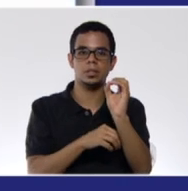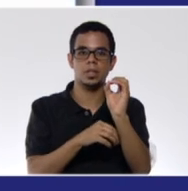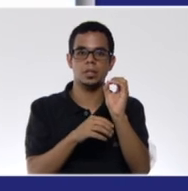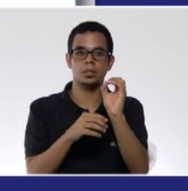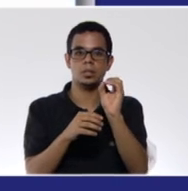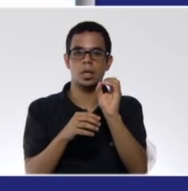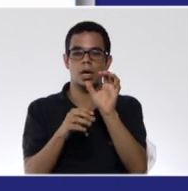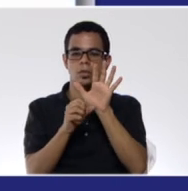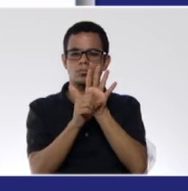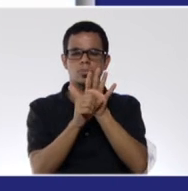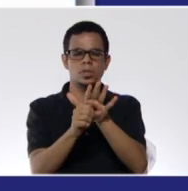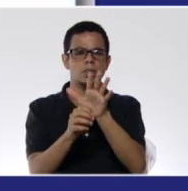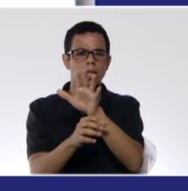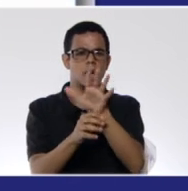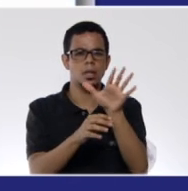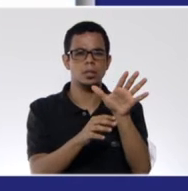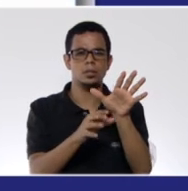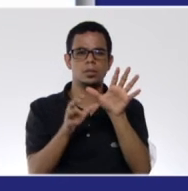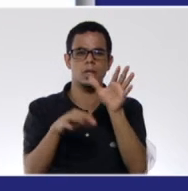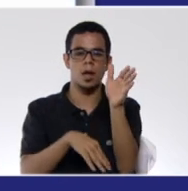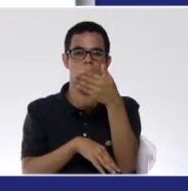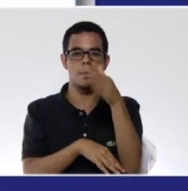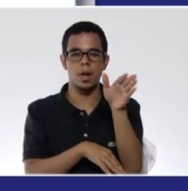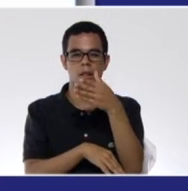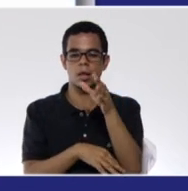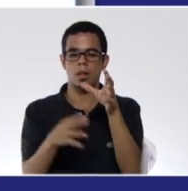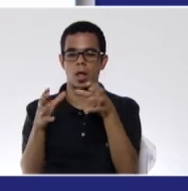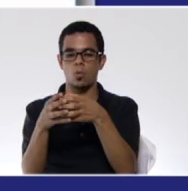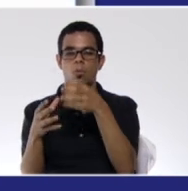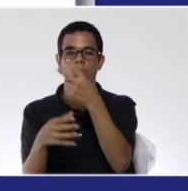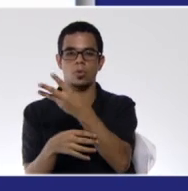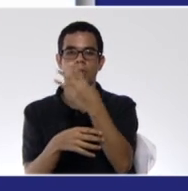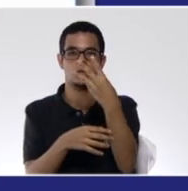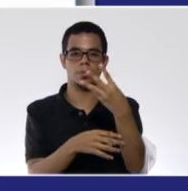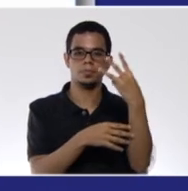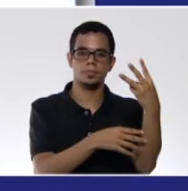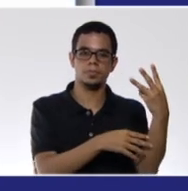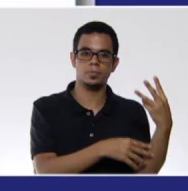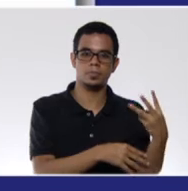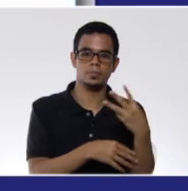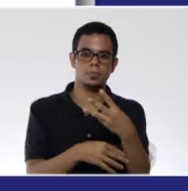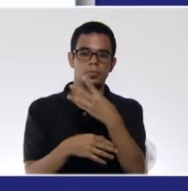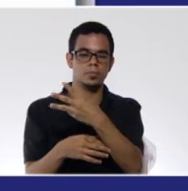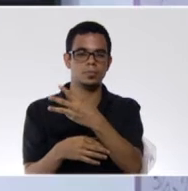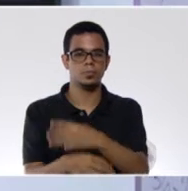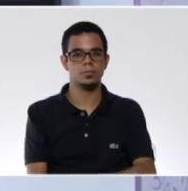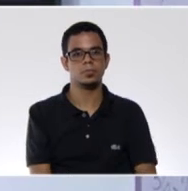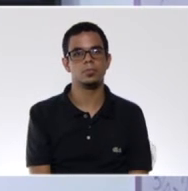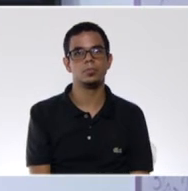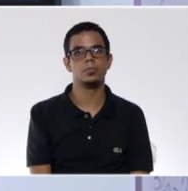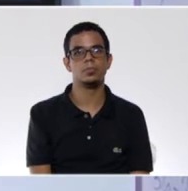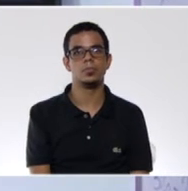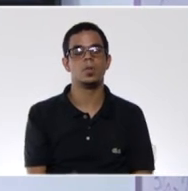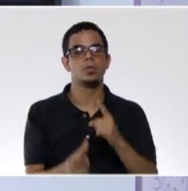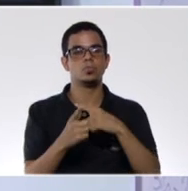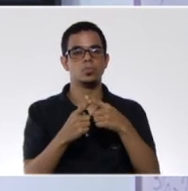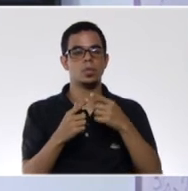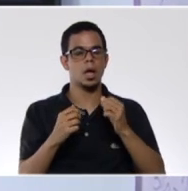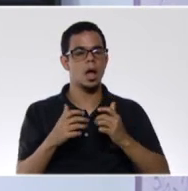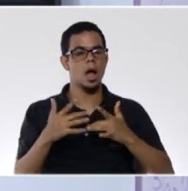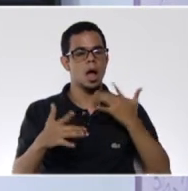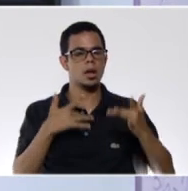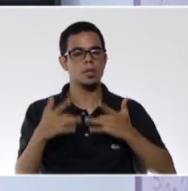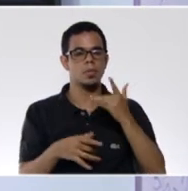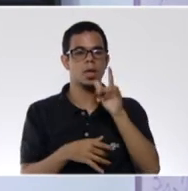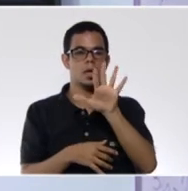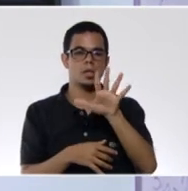5 banderas distintas, izándolas de 3 en 3. Continuemos con las actividades evaluativas para